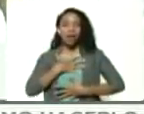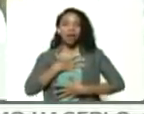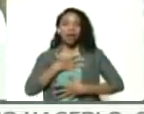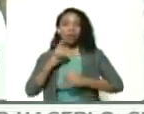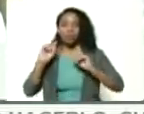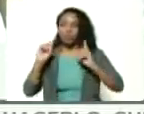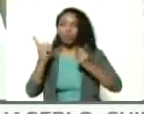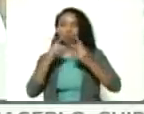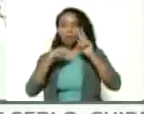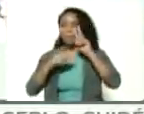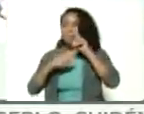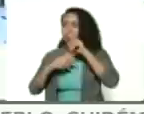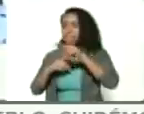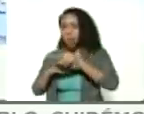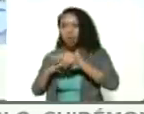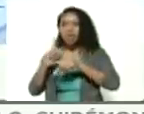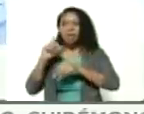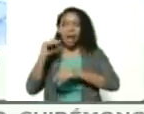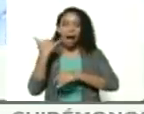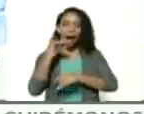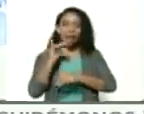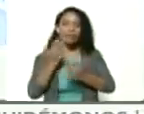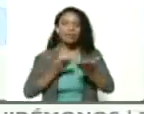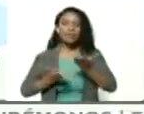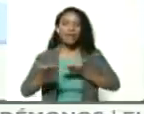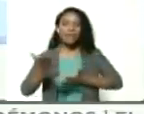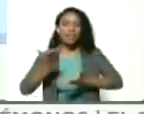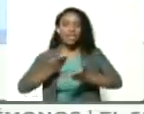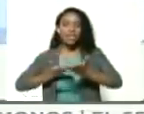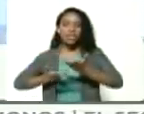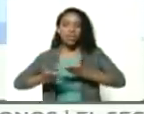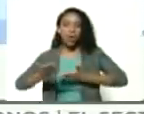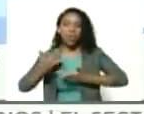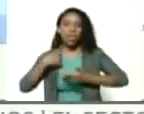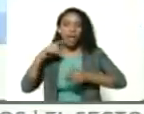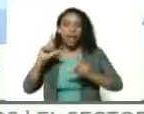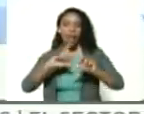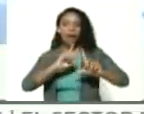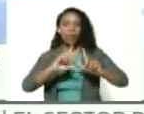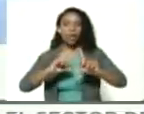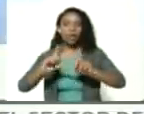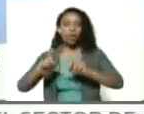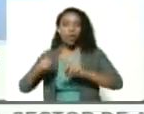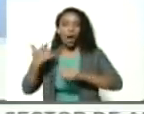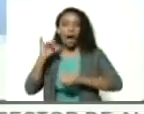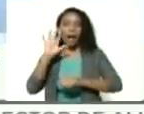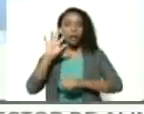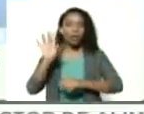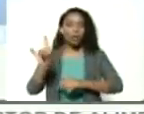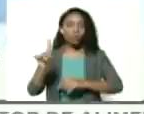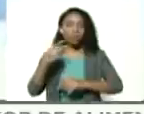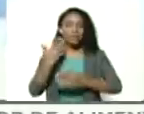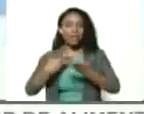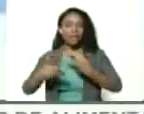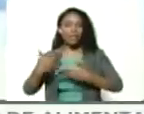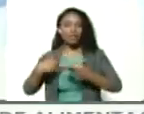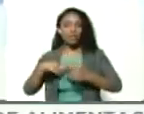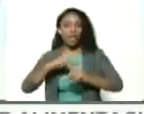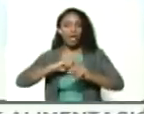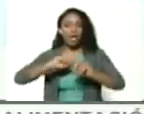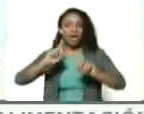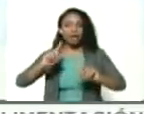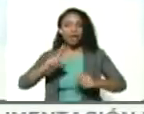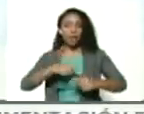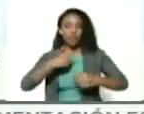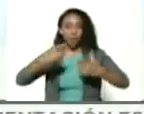de observación. Tenemos el servicio de laboratorio, contamos con el servicio de rayos X para